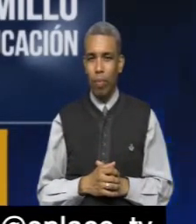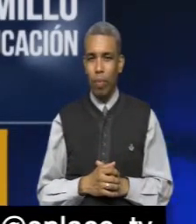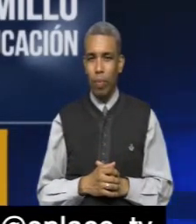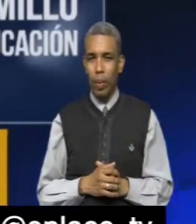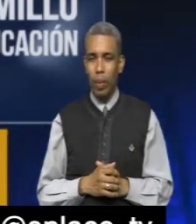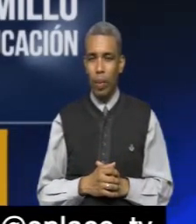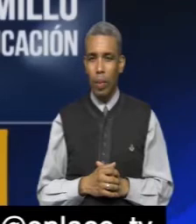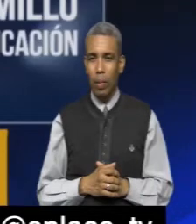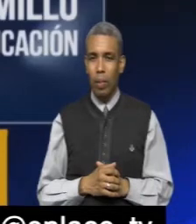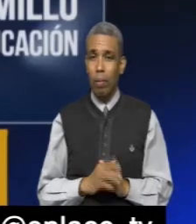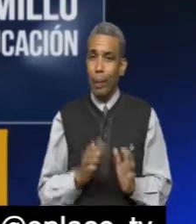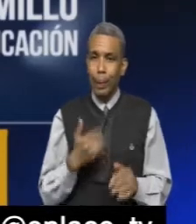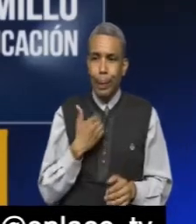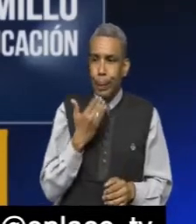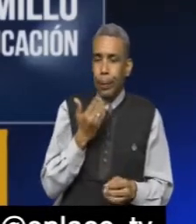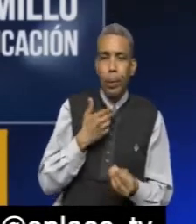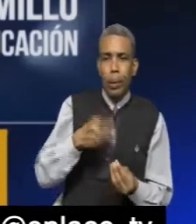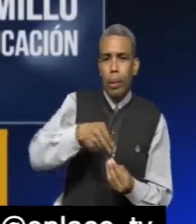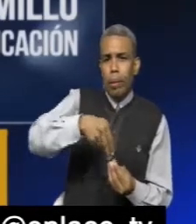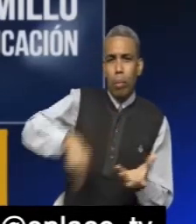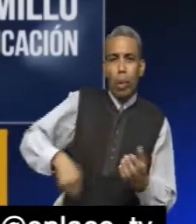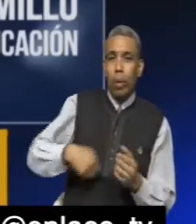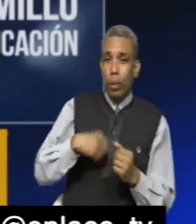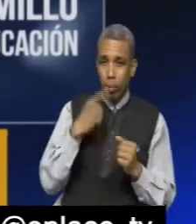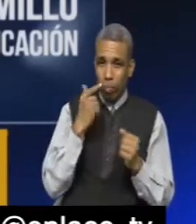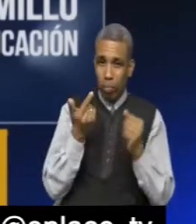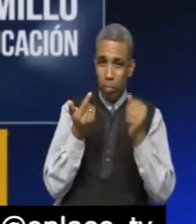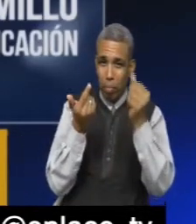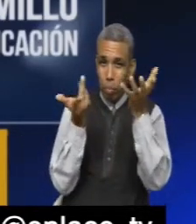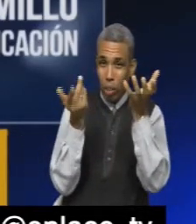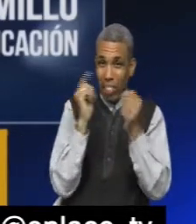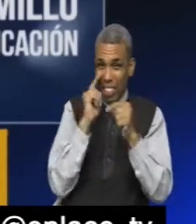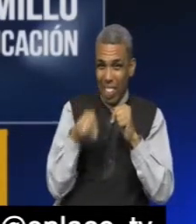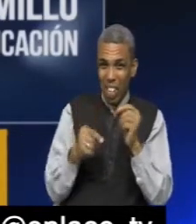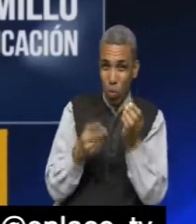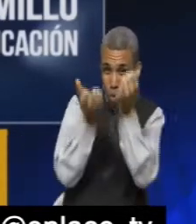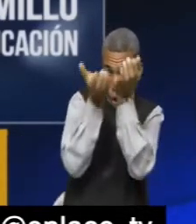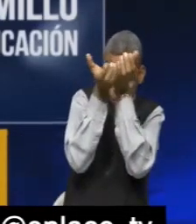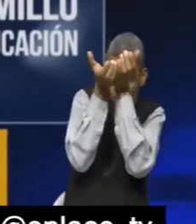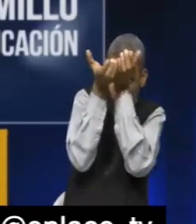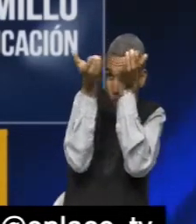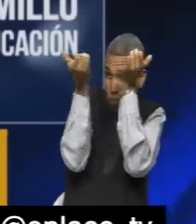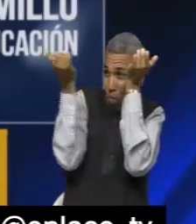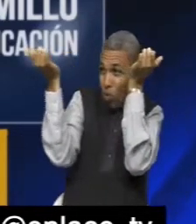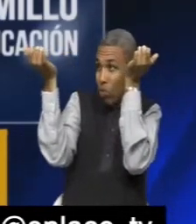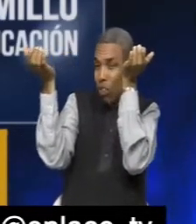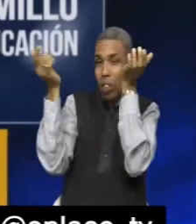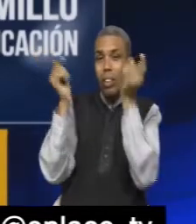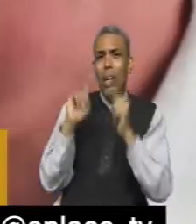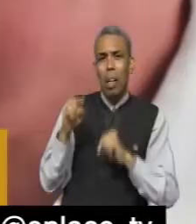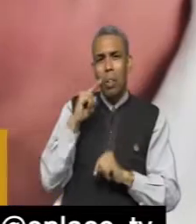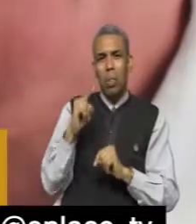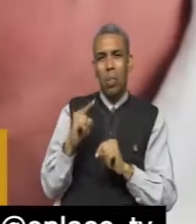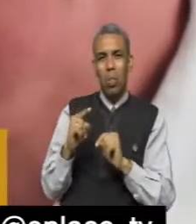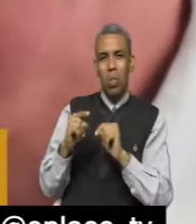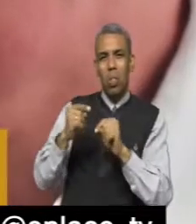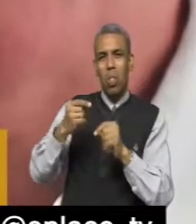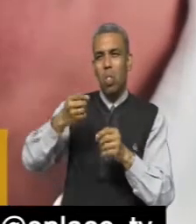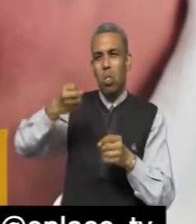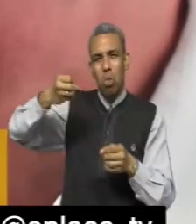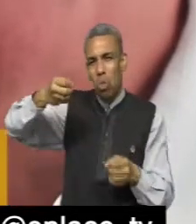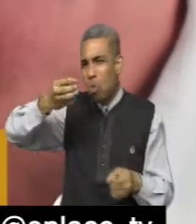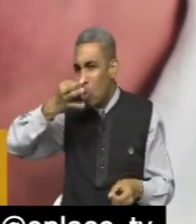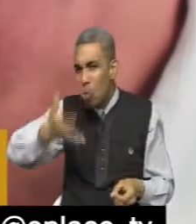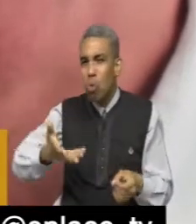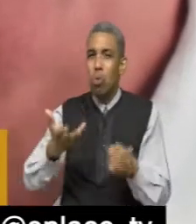que desconozco, los bajantes están rotos y los bajantes están llenos de tierra. El funcionario